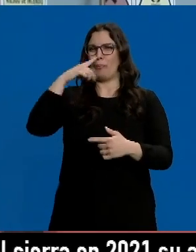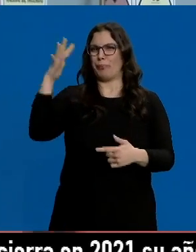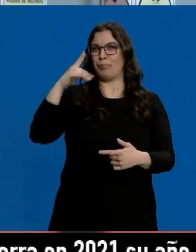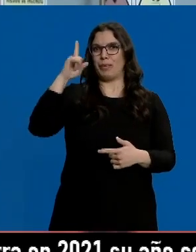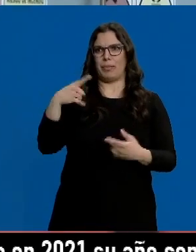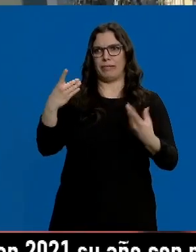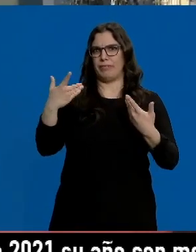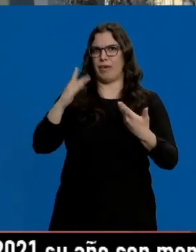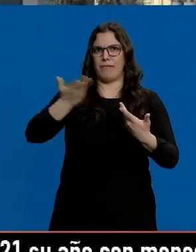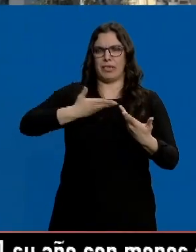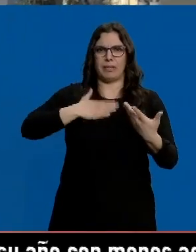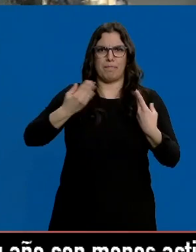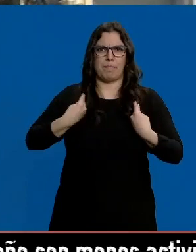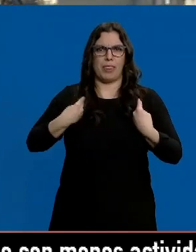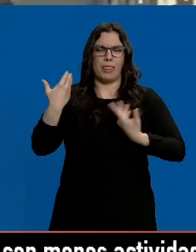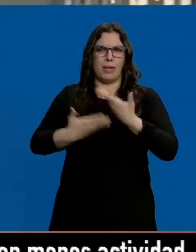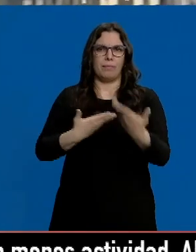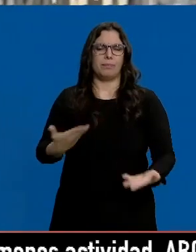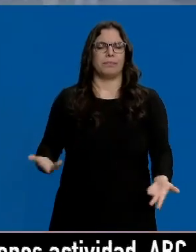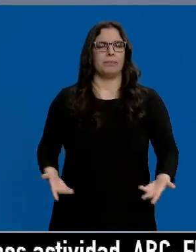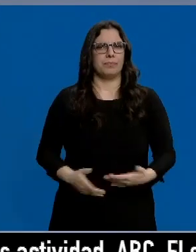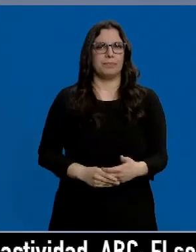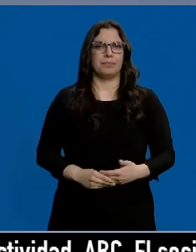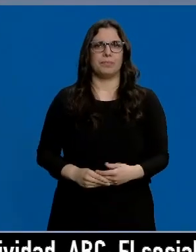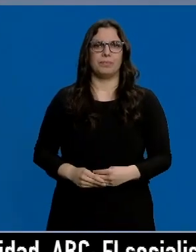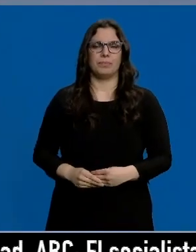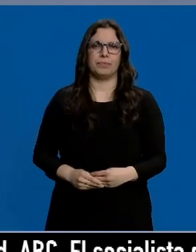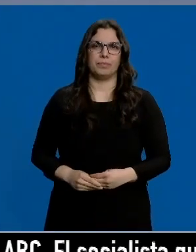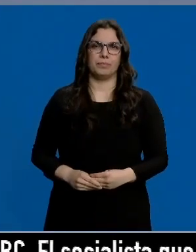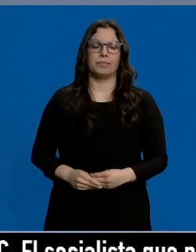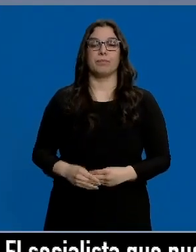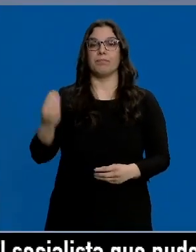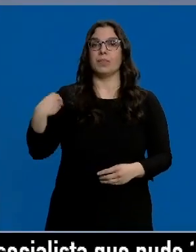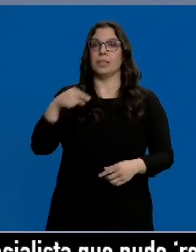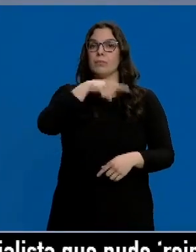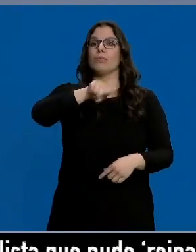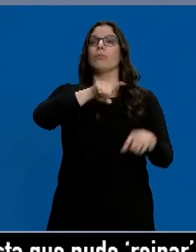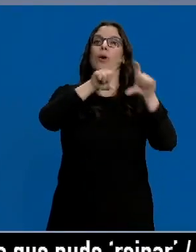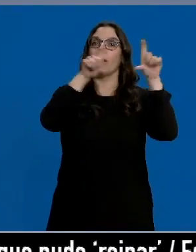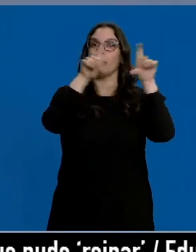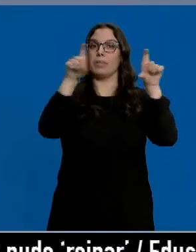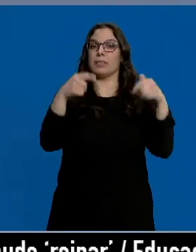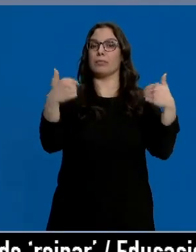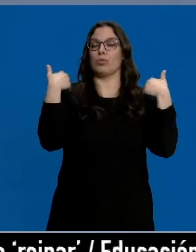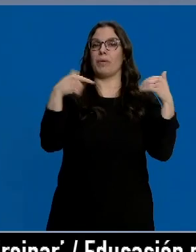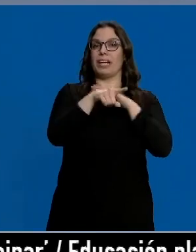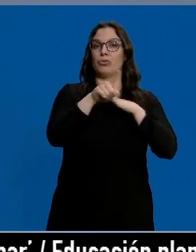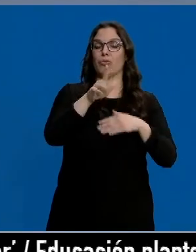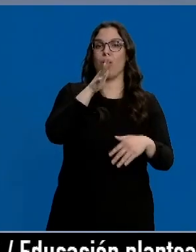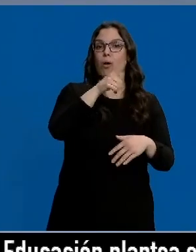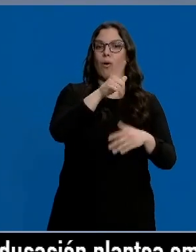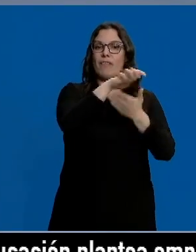olores procedentes de esta planta. La propia empresa que hace la gestión del agua hizo un